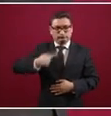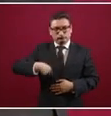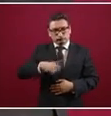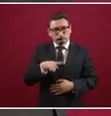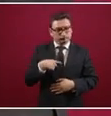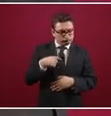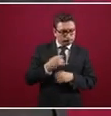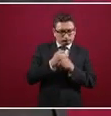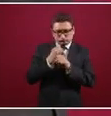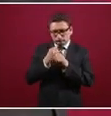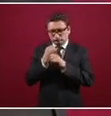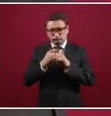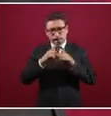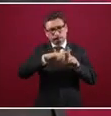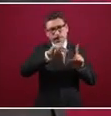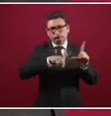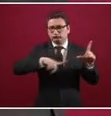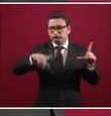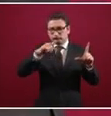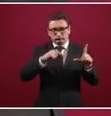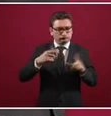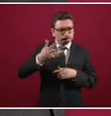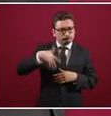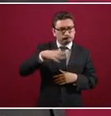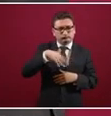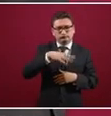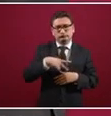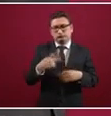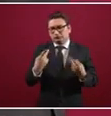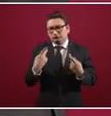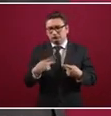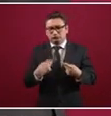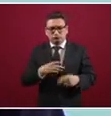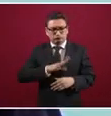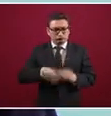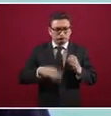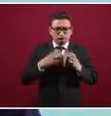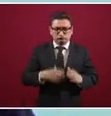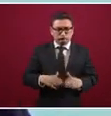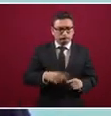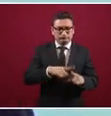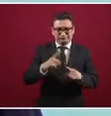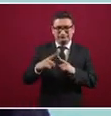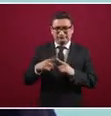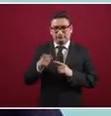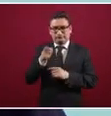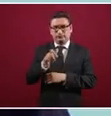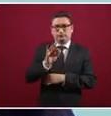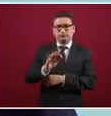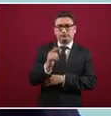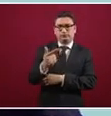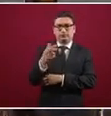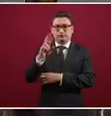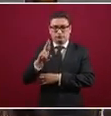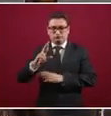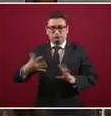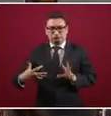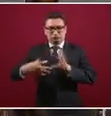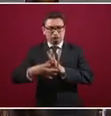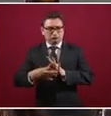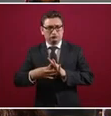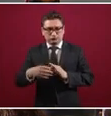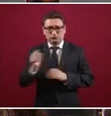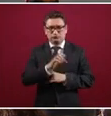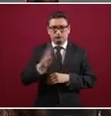nacional forense y en consecuencia junto con la fiscalía general de la república en la